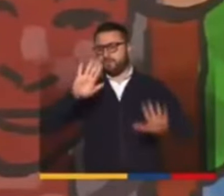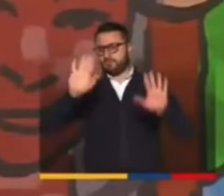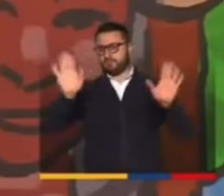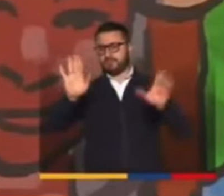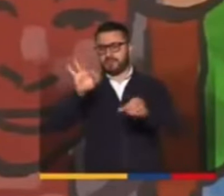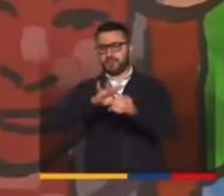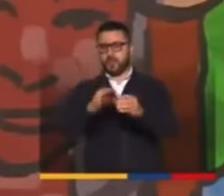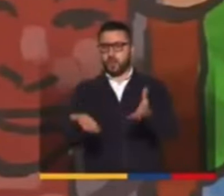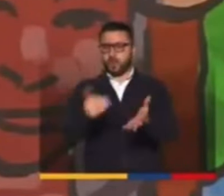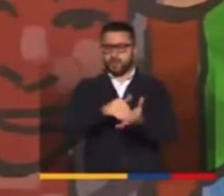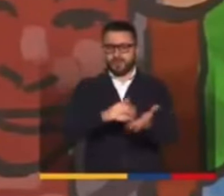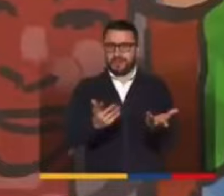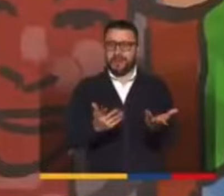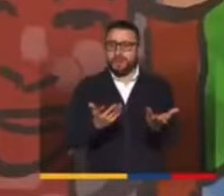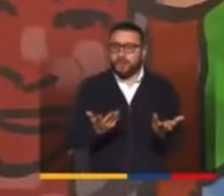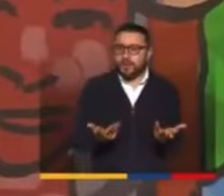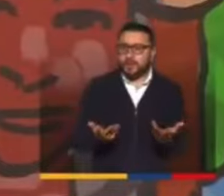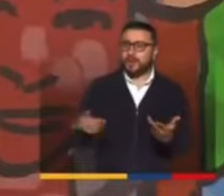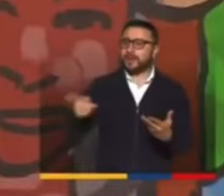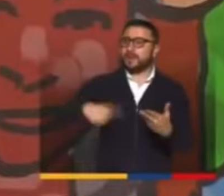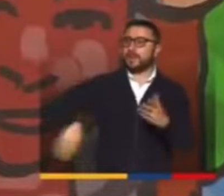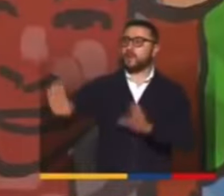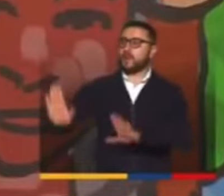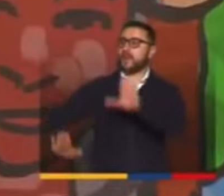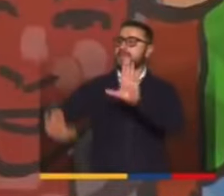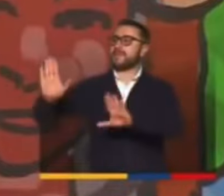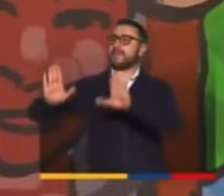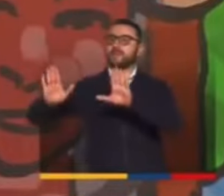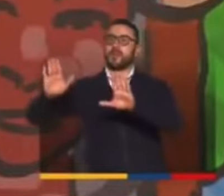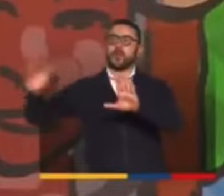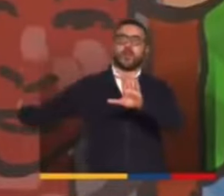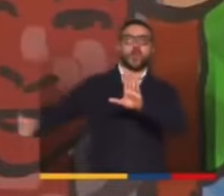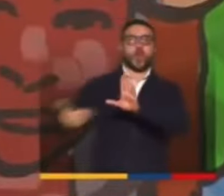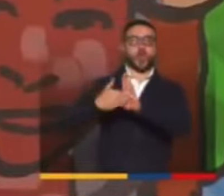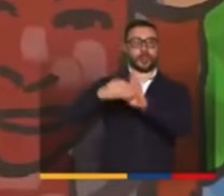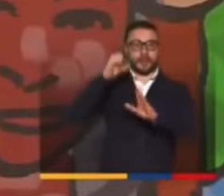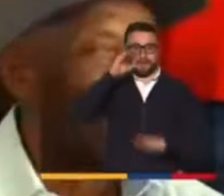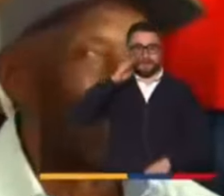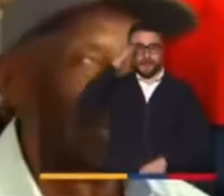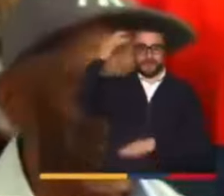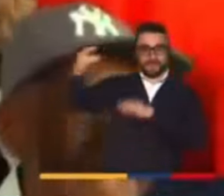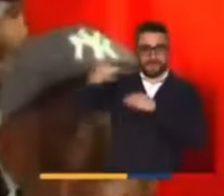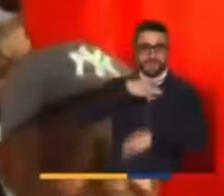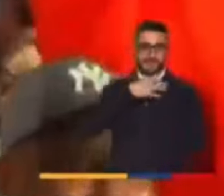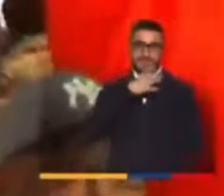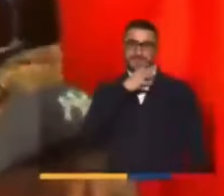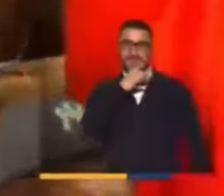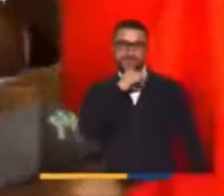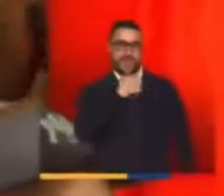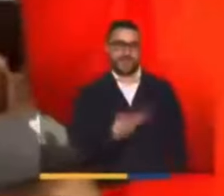saben que no hay candidato que ellos le puedan oponer a Petro?